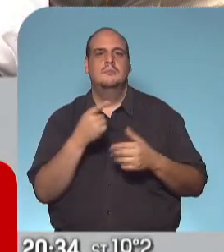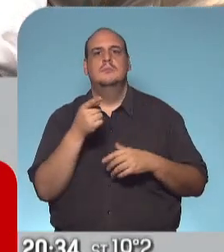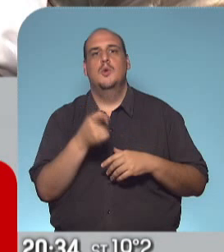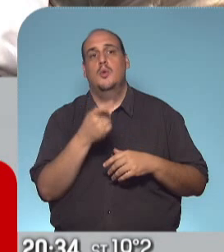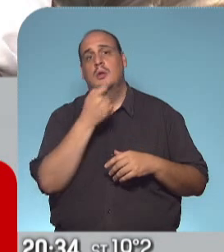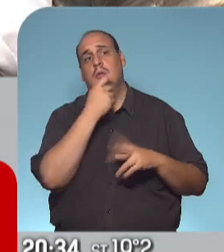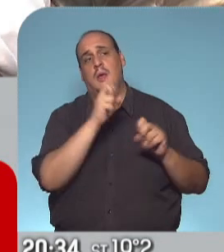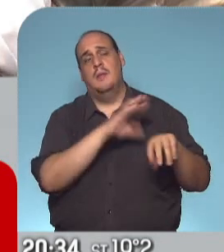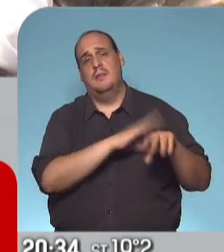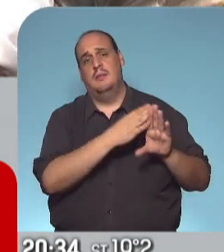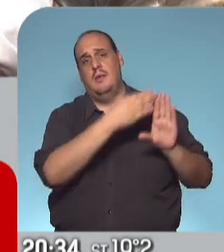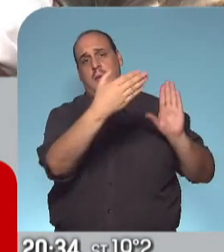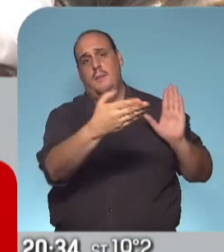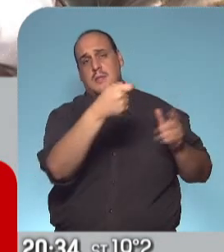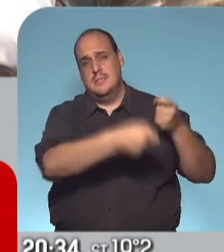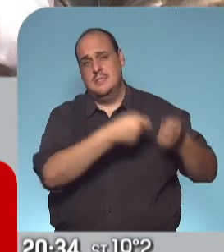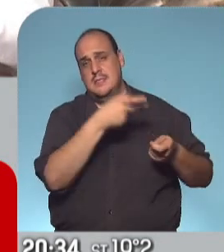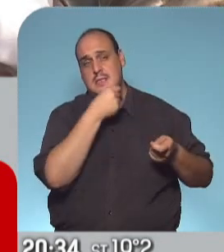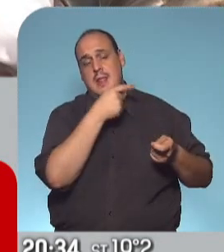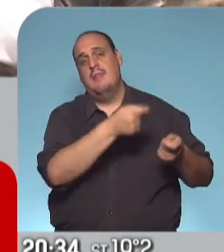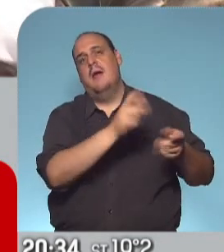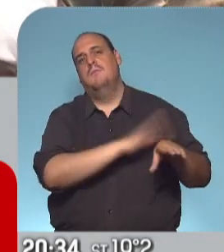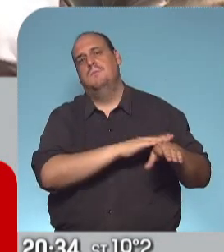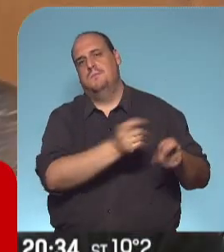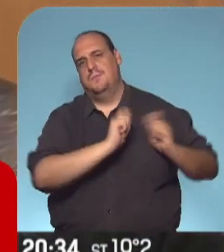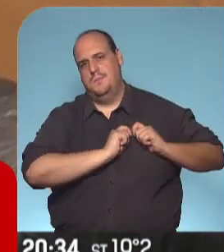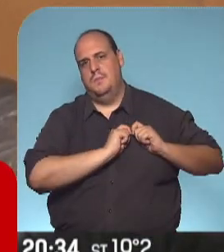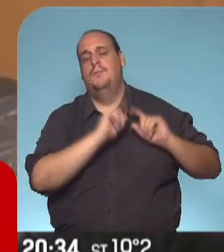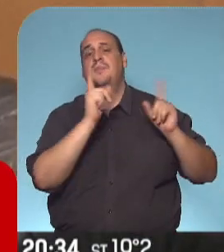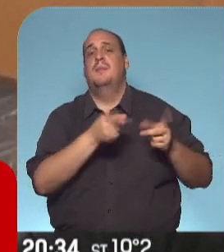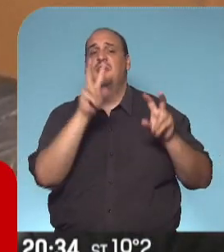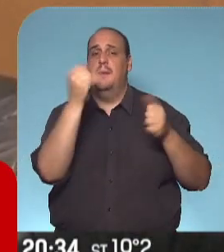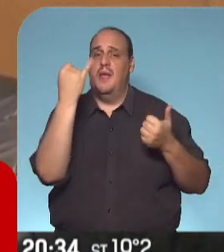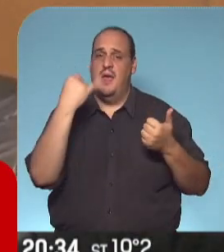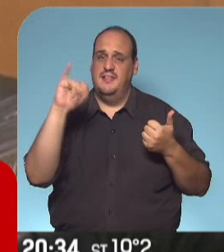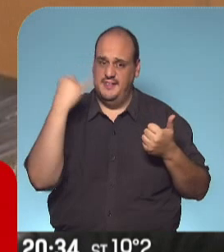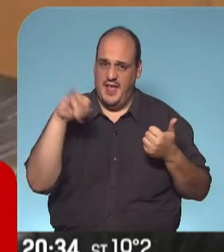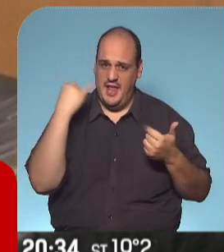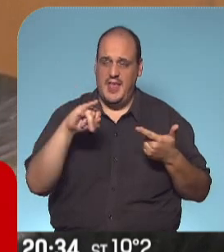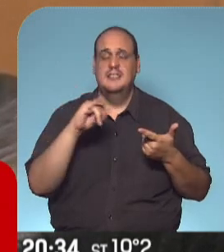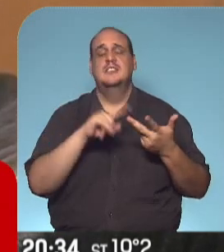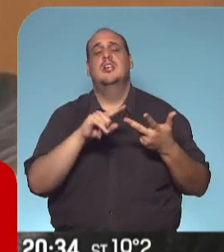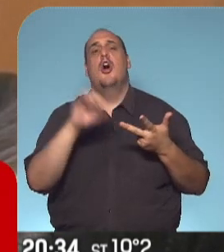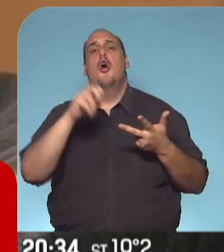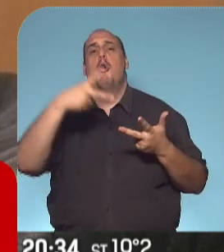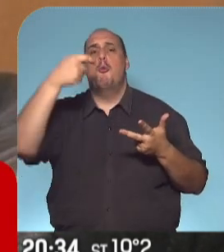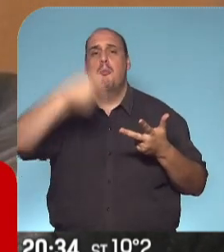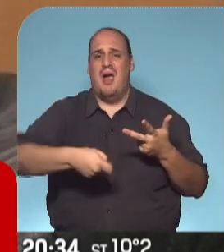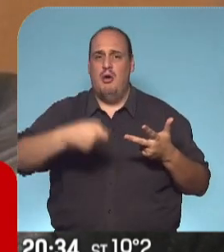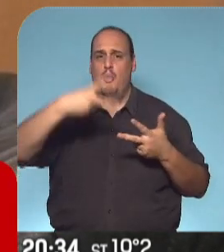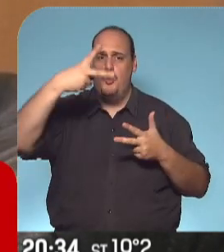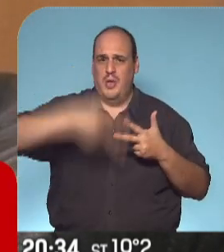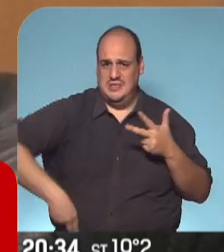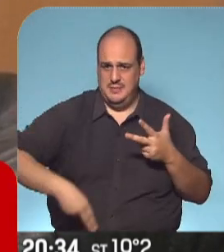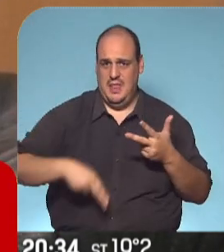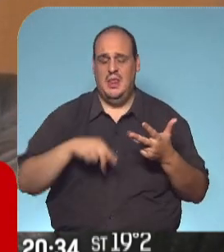periodo de gracia, pero también está la cuestión de los intereses, la cuestión de los vencimientos, cuando vencen los bonos.